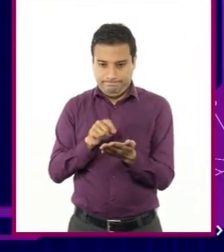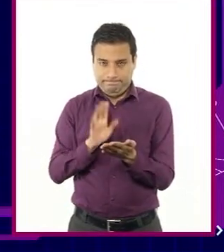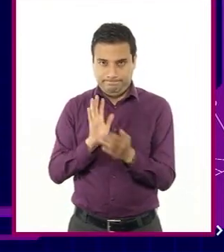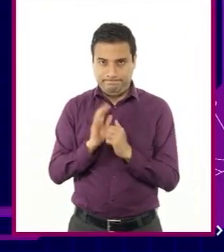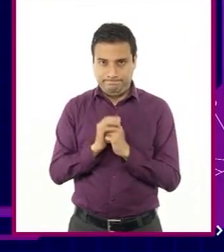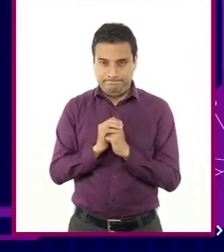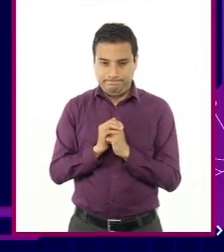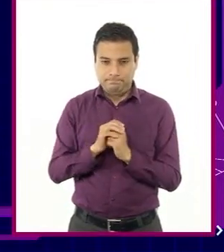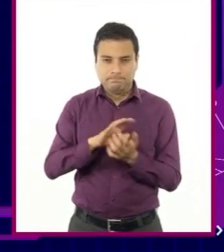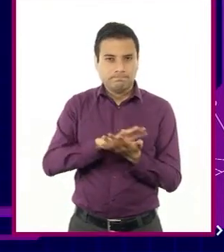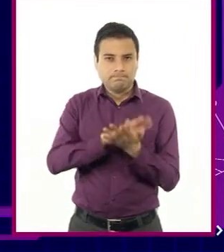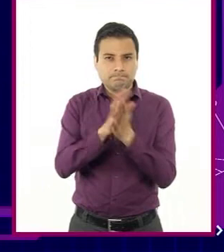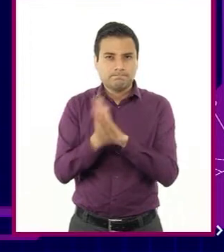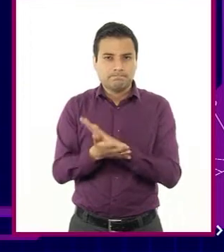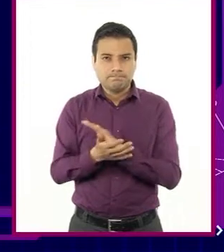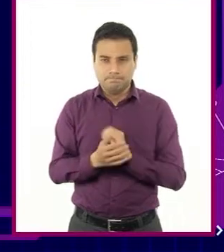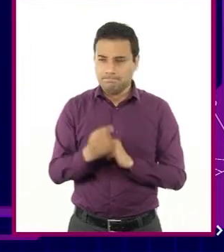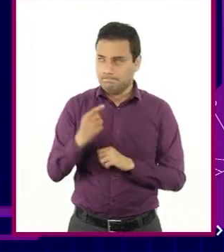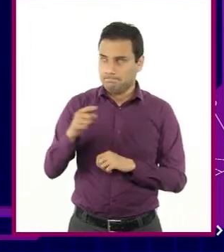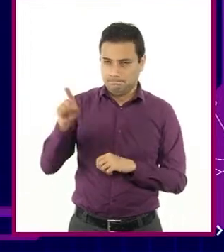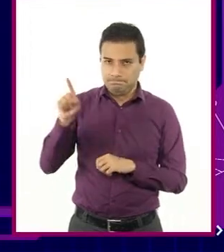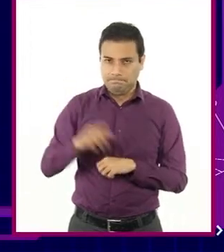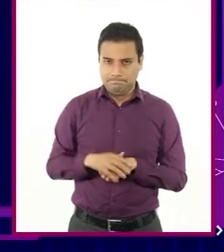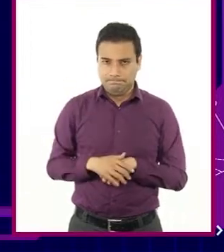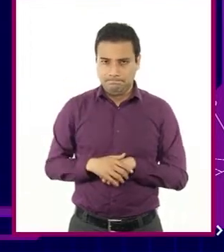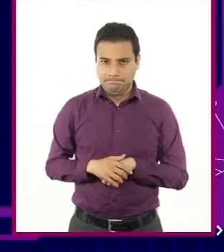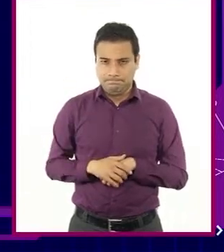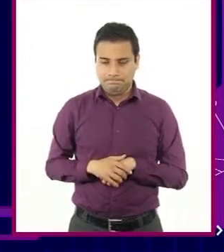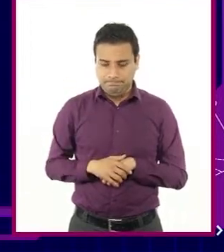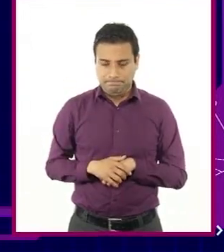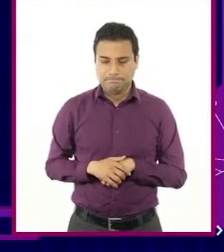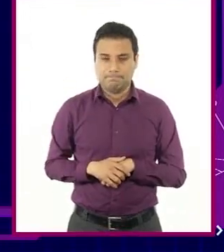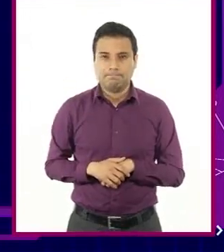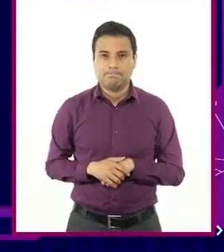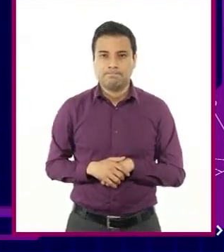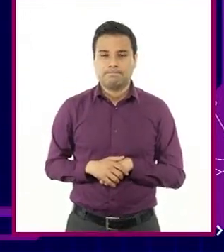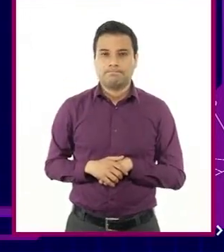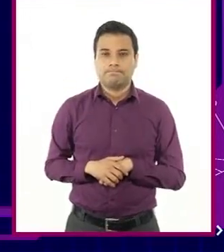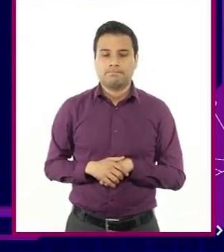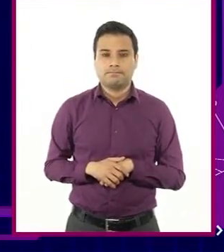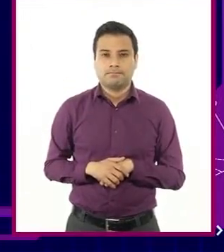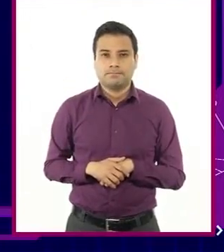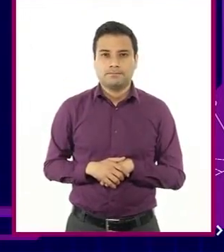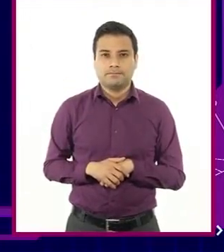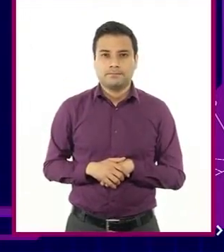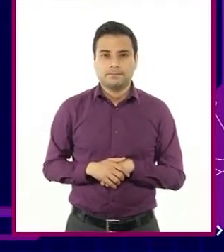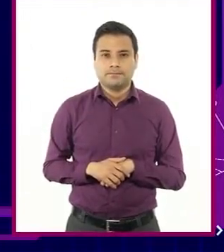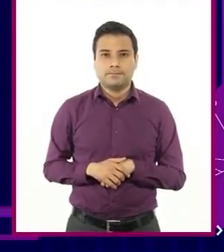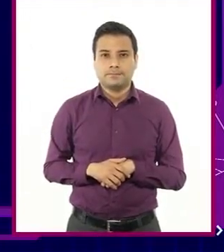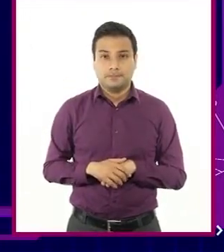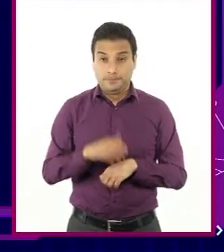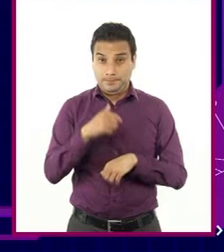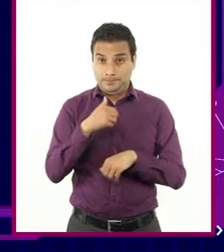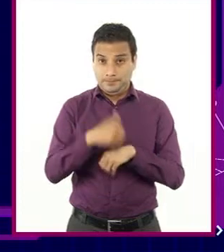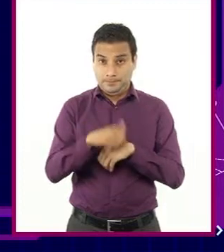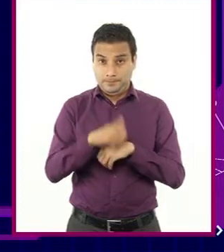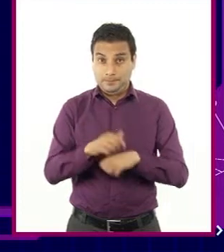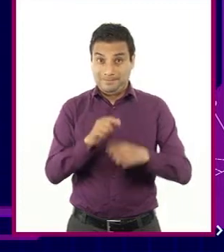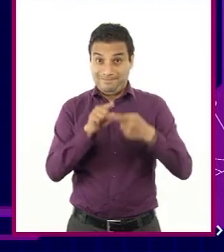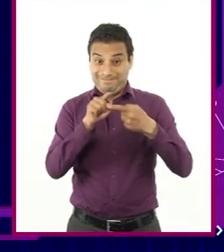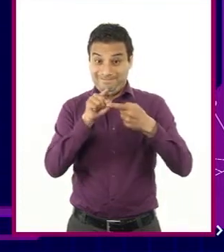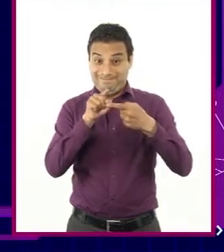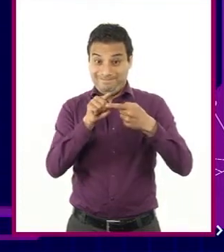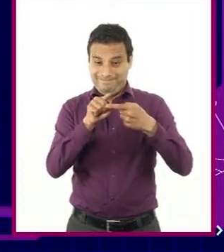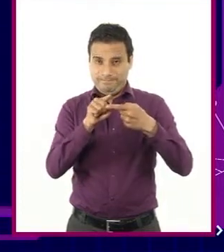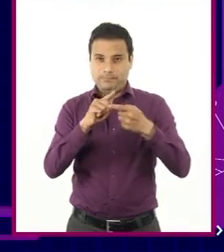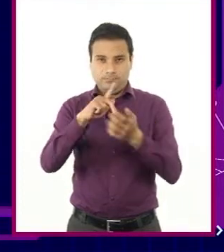factor de conversión como una fracción, colocando la unidad de medida kilómetros en el numerador de la fracción y la